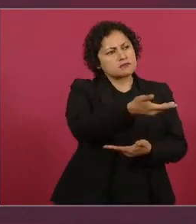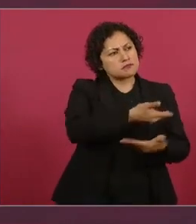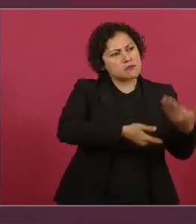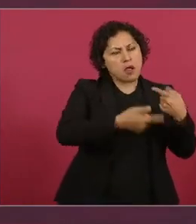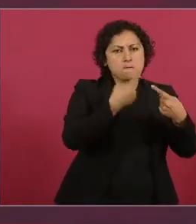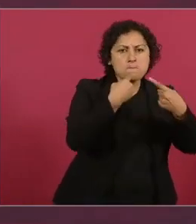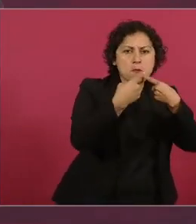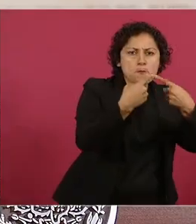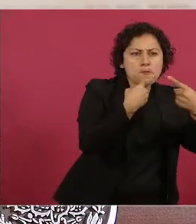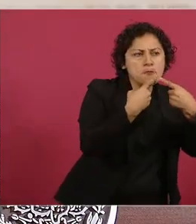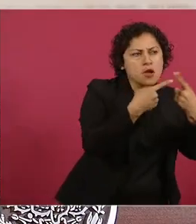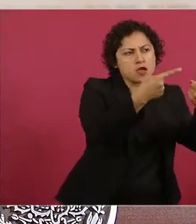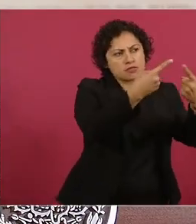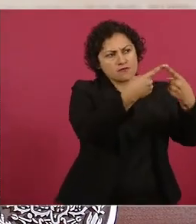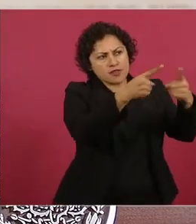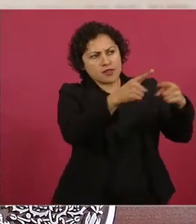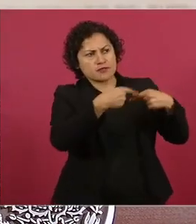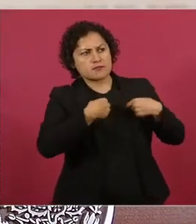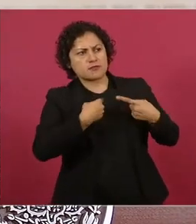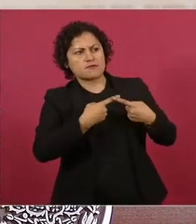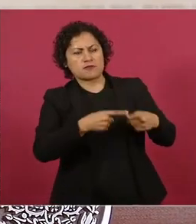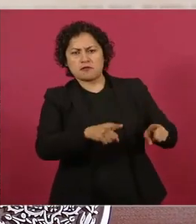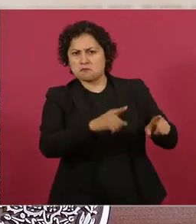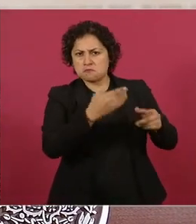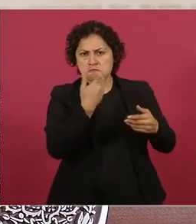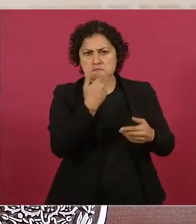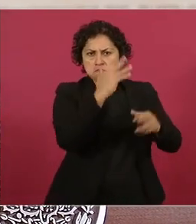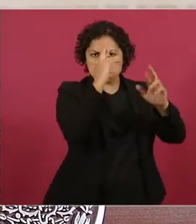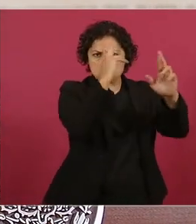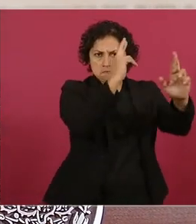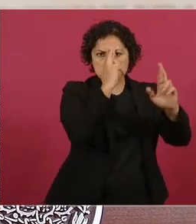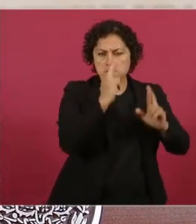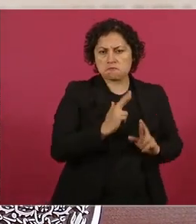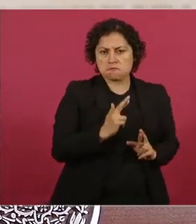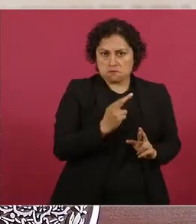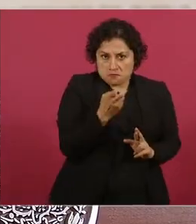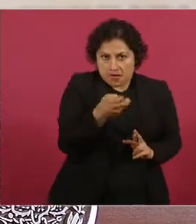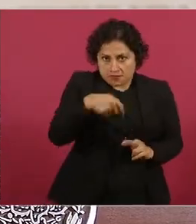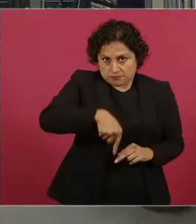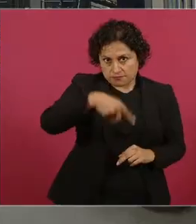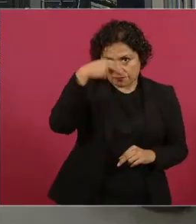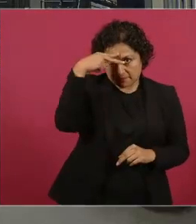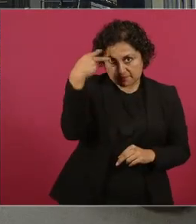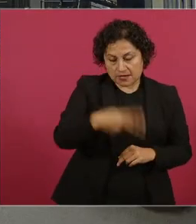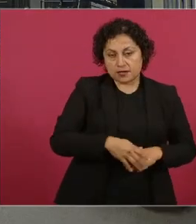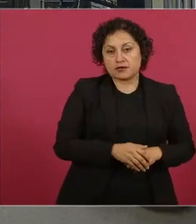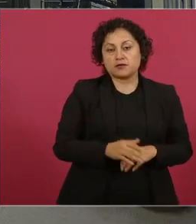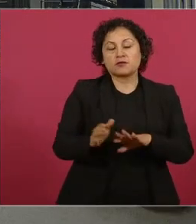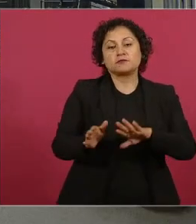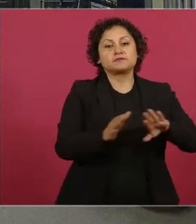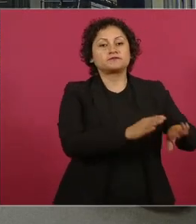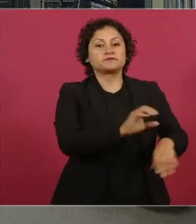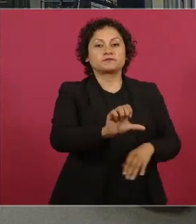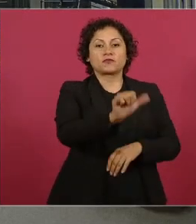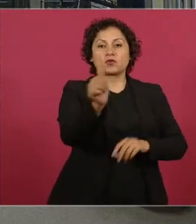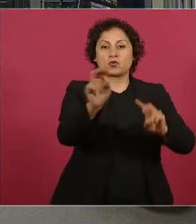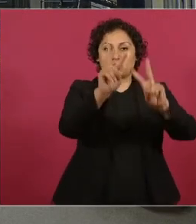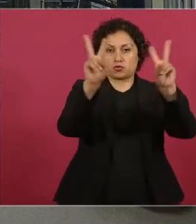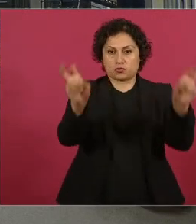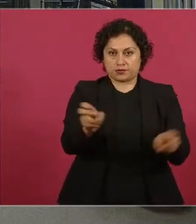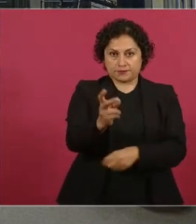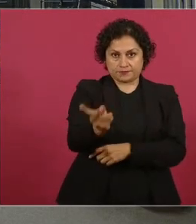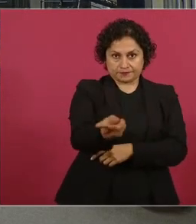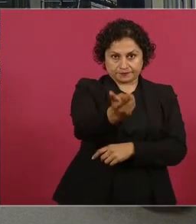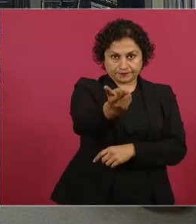Y eso es lo que ejercemos en México. En otro tema, presidente, antes de irse a